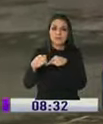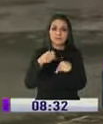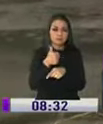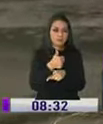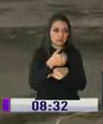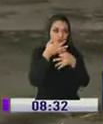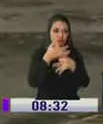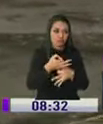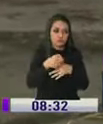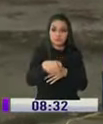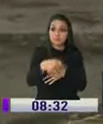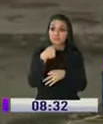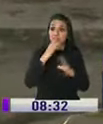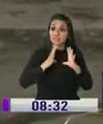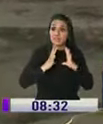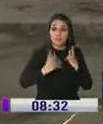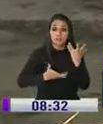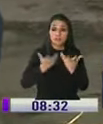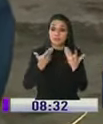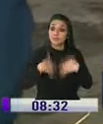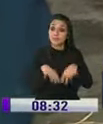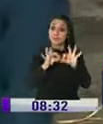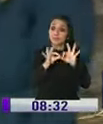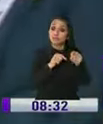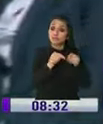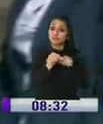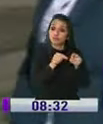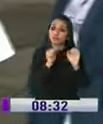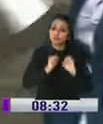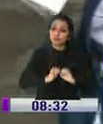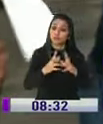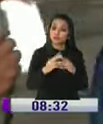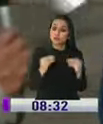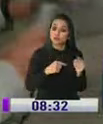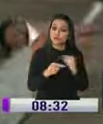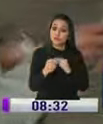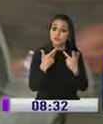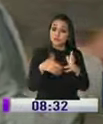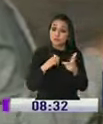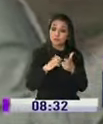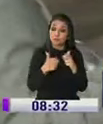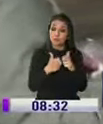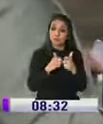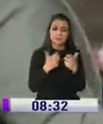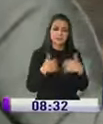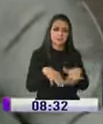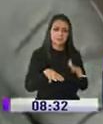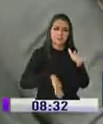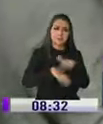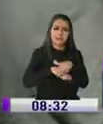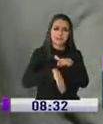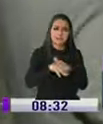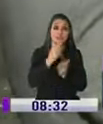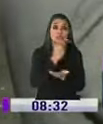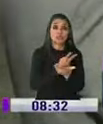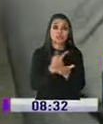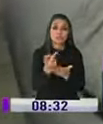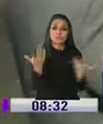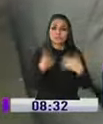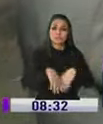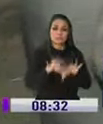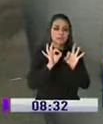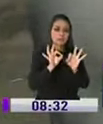del feriado, como que los habitantes de la Armenia van a tener solucionado su inconveniente. Exactamente, máximo a 2 semanas estaremos listos